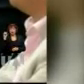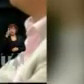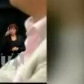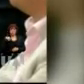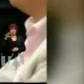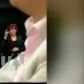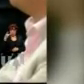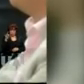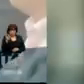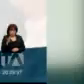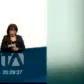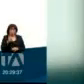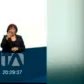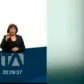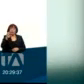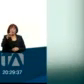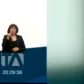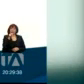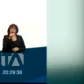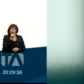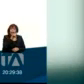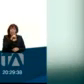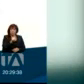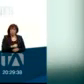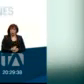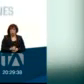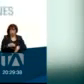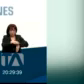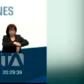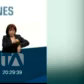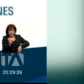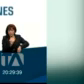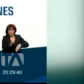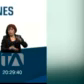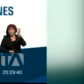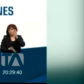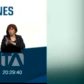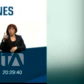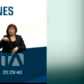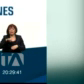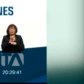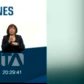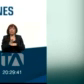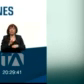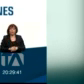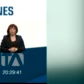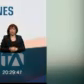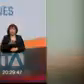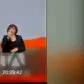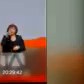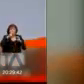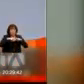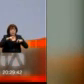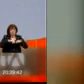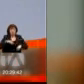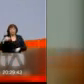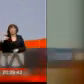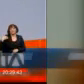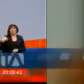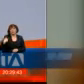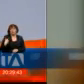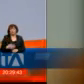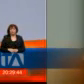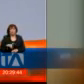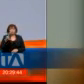cómo Fernando Alvarado, tras despojarse de su grillete, huyó del país. Alvarado enfrenta al menos 5 investigaciones. No es pues un perseguido